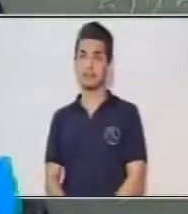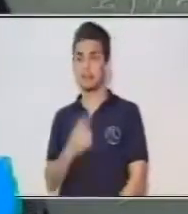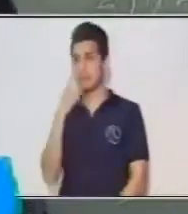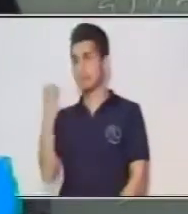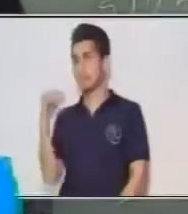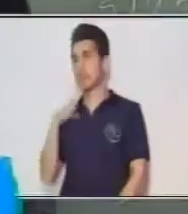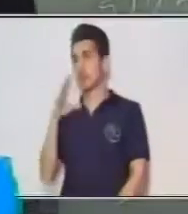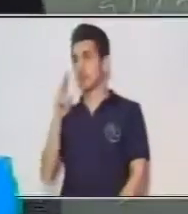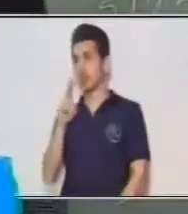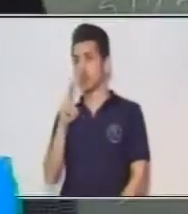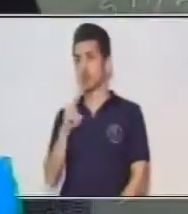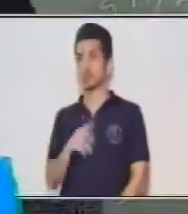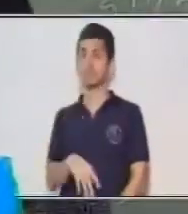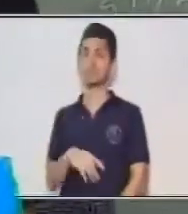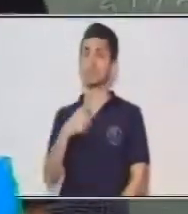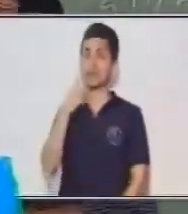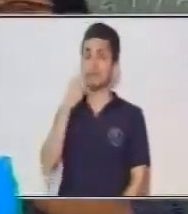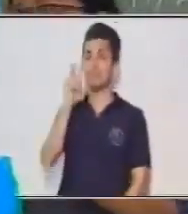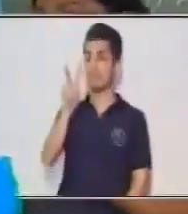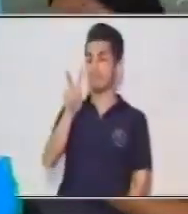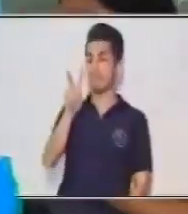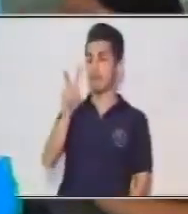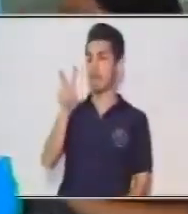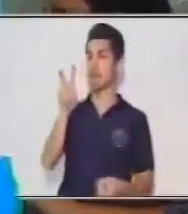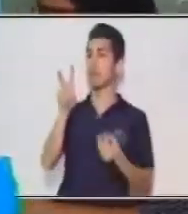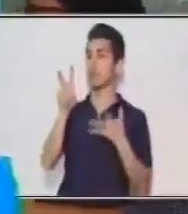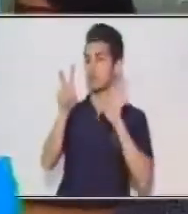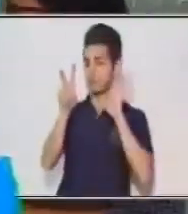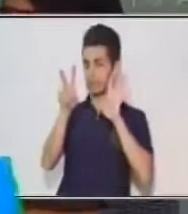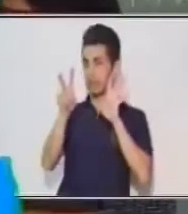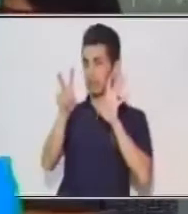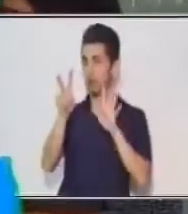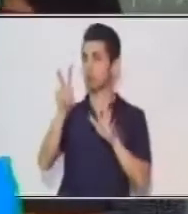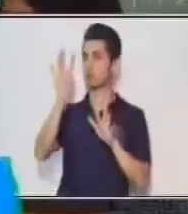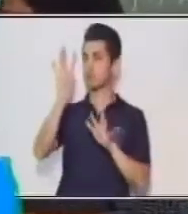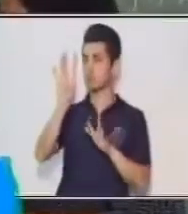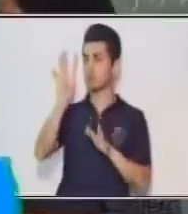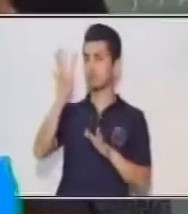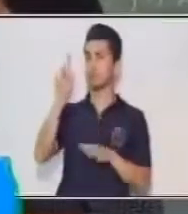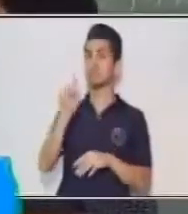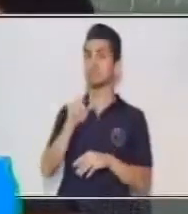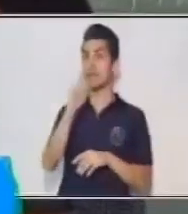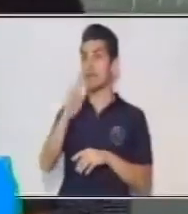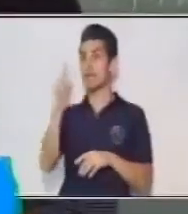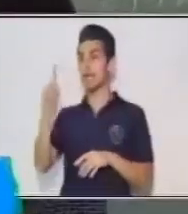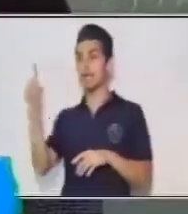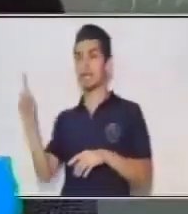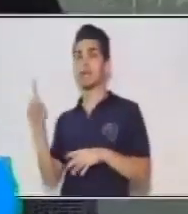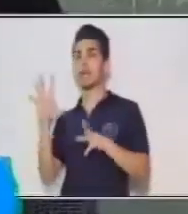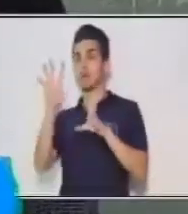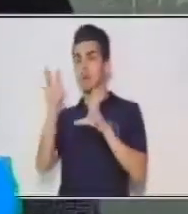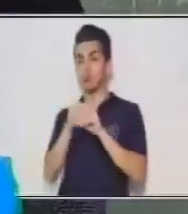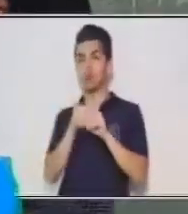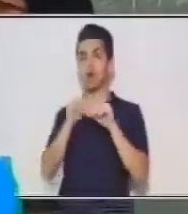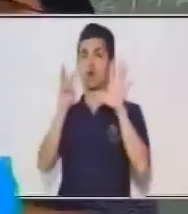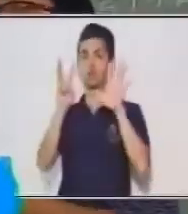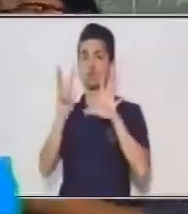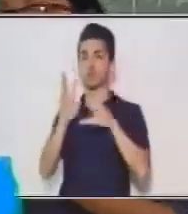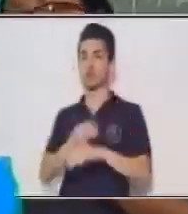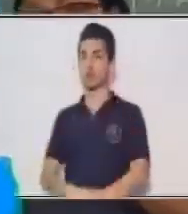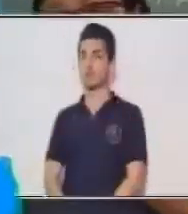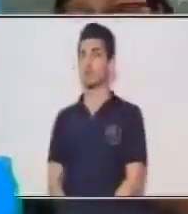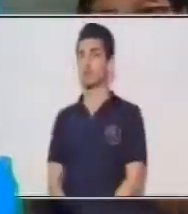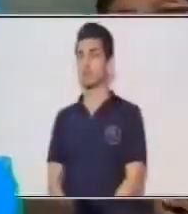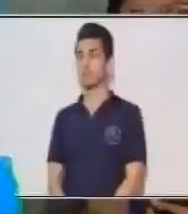2 más la V, 5, 6, 7, 8. Muy bien. ¿Y